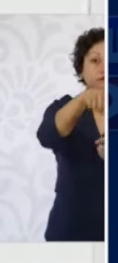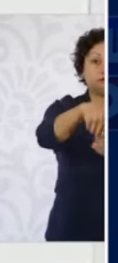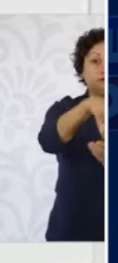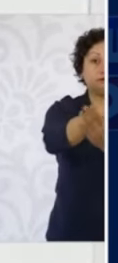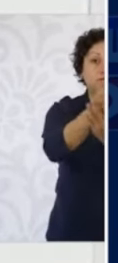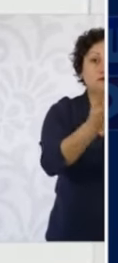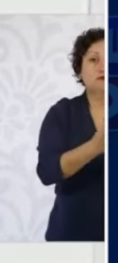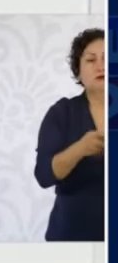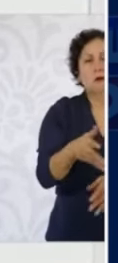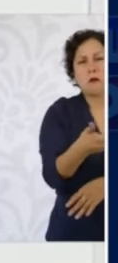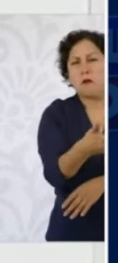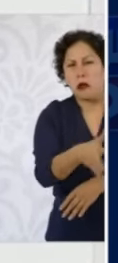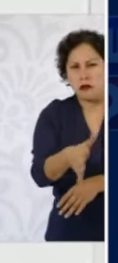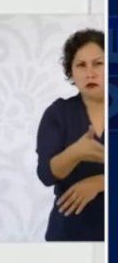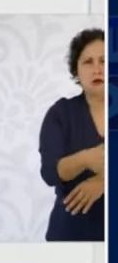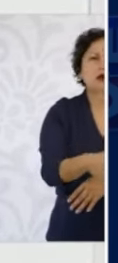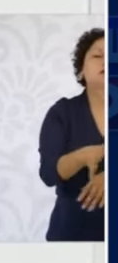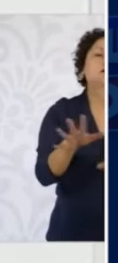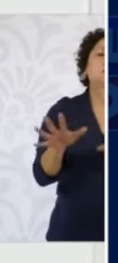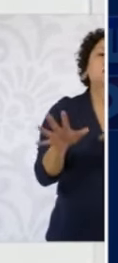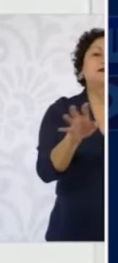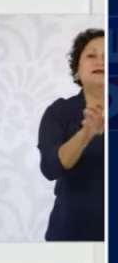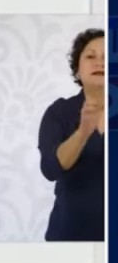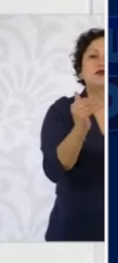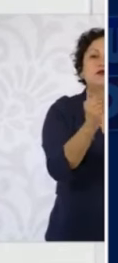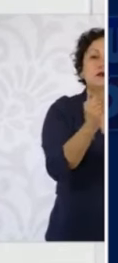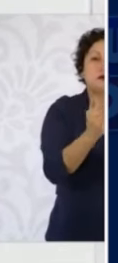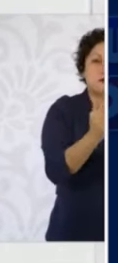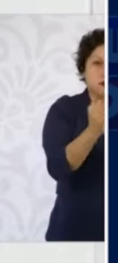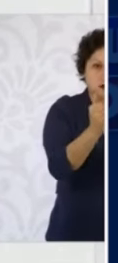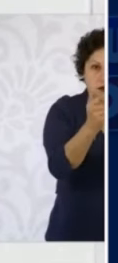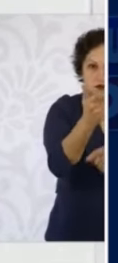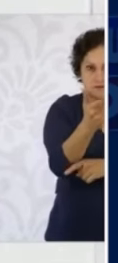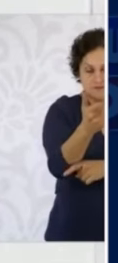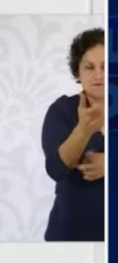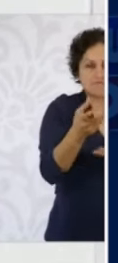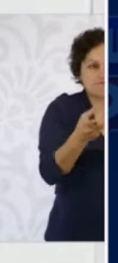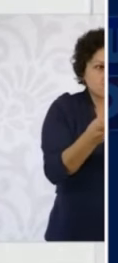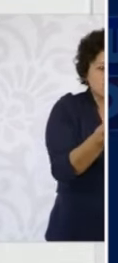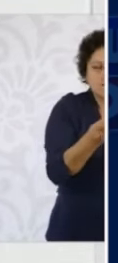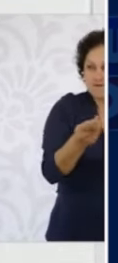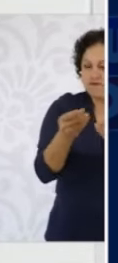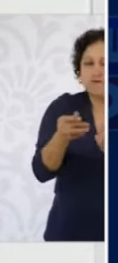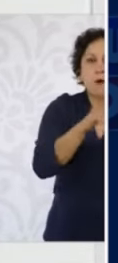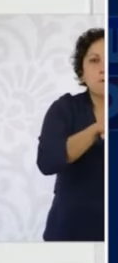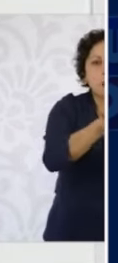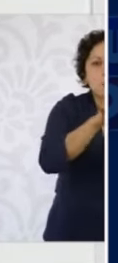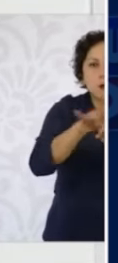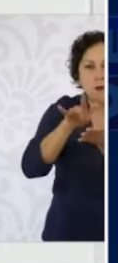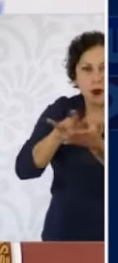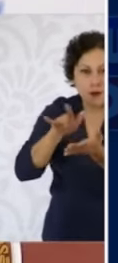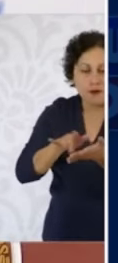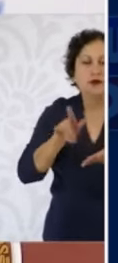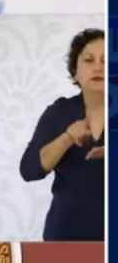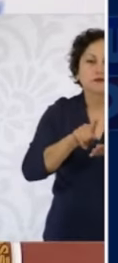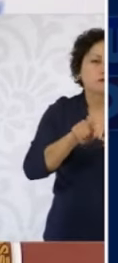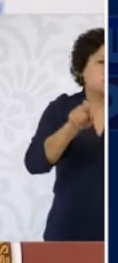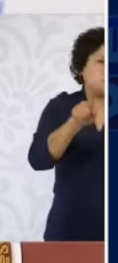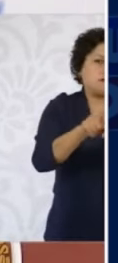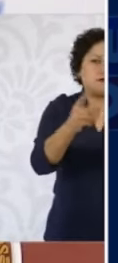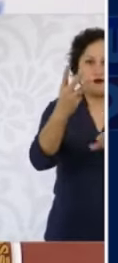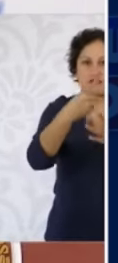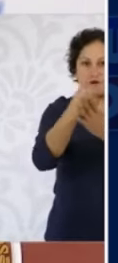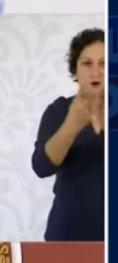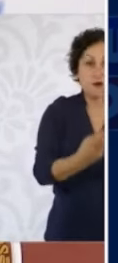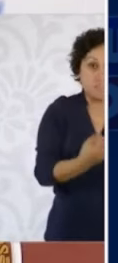de 700 más de 700,000 millones de pesos eh incluidos los tres nuevos programas el